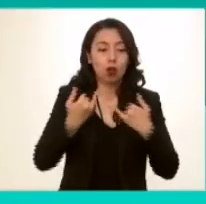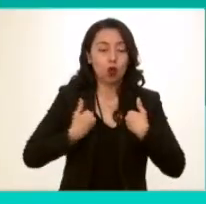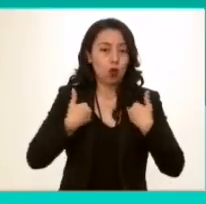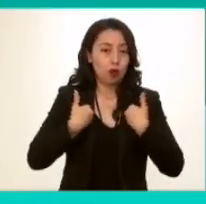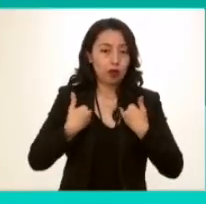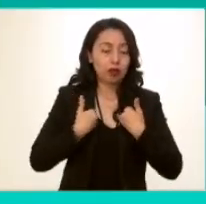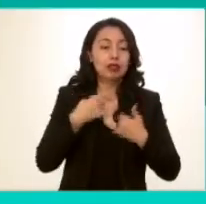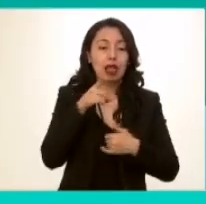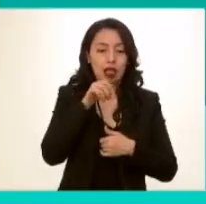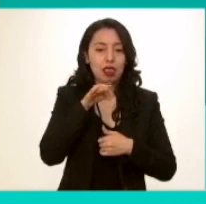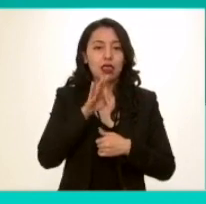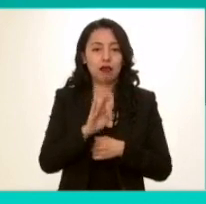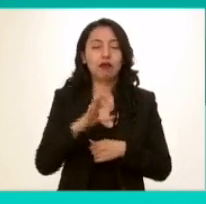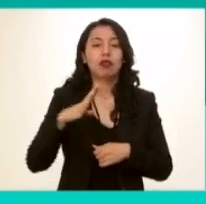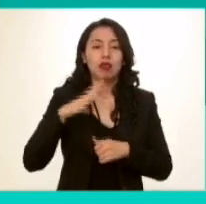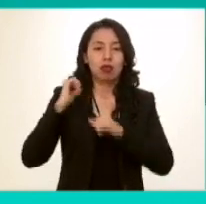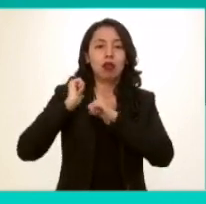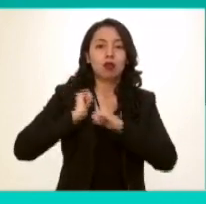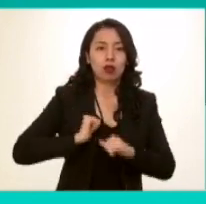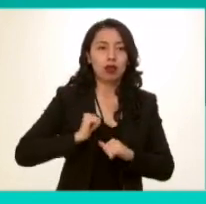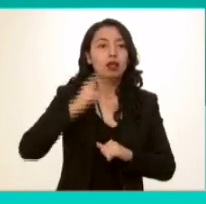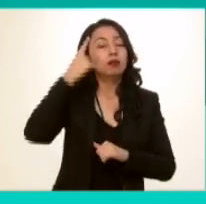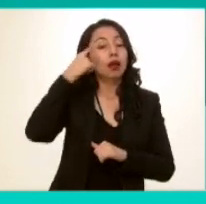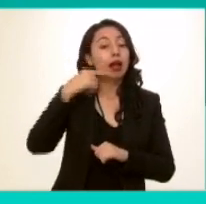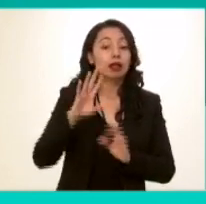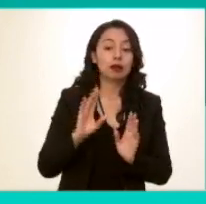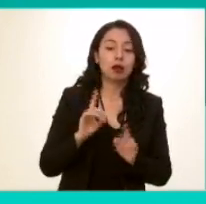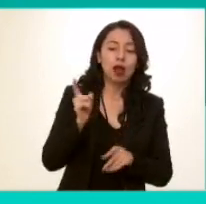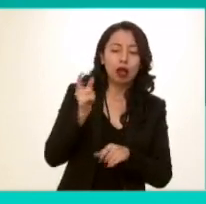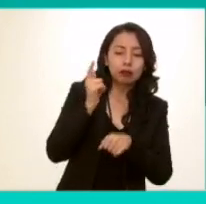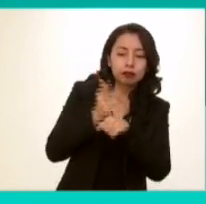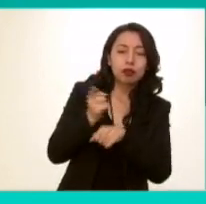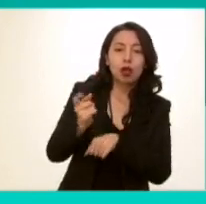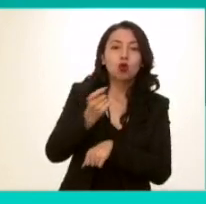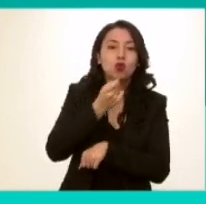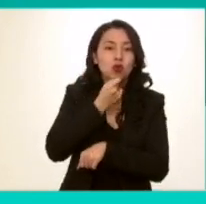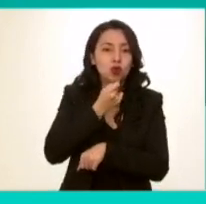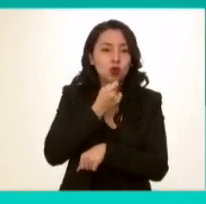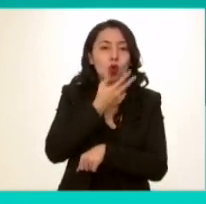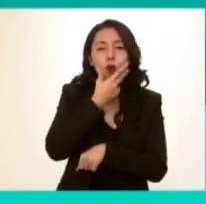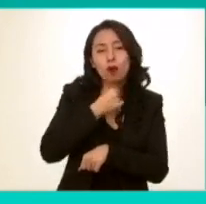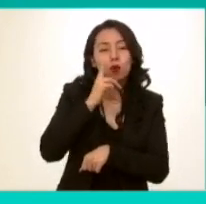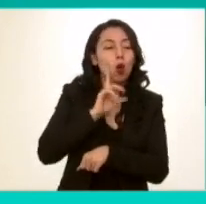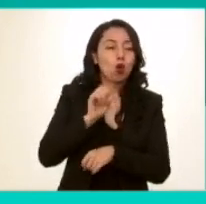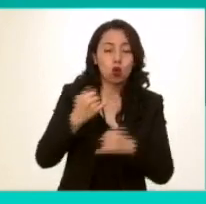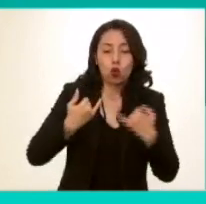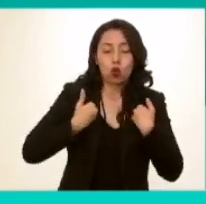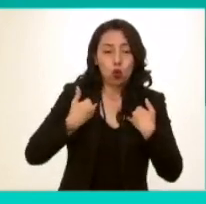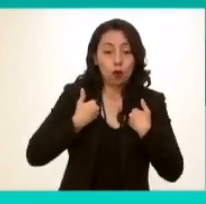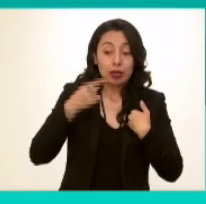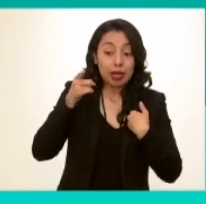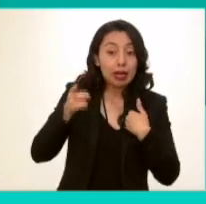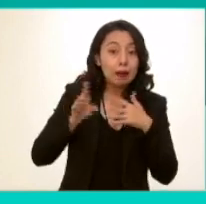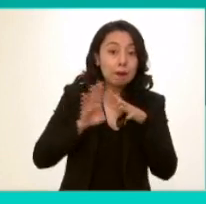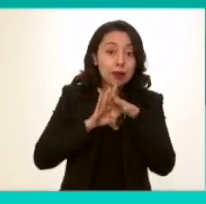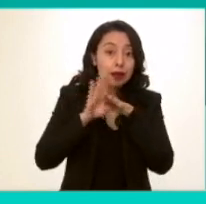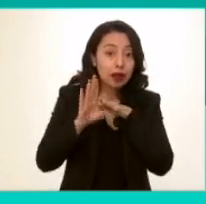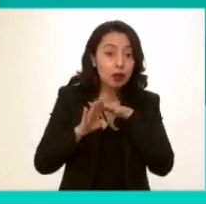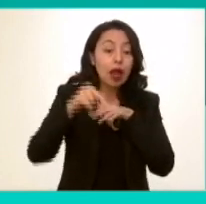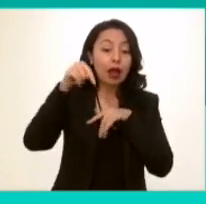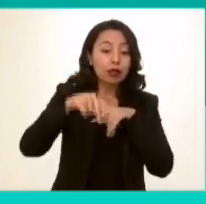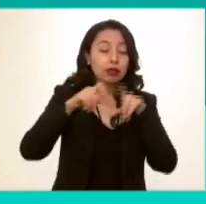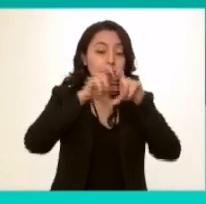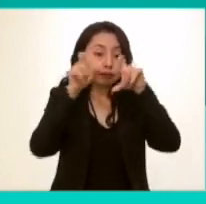con atribuciones para que cuando algún niño o niña o adolescente se encuentra en una situación de de migración en el